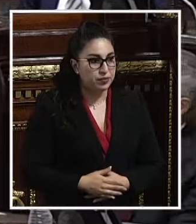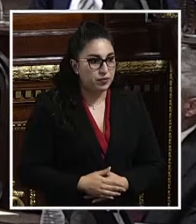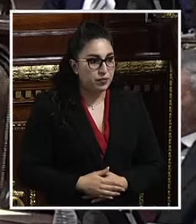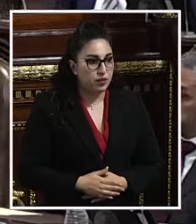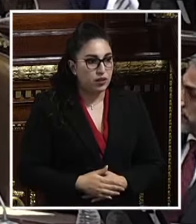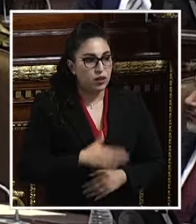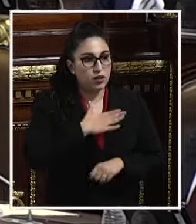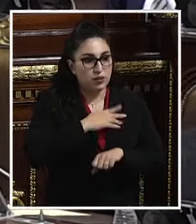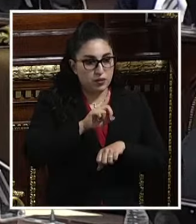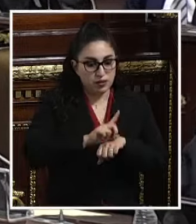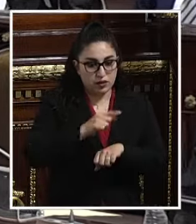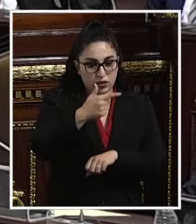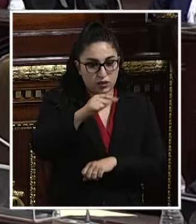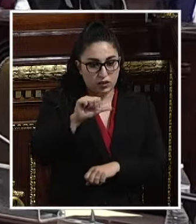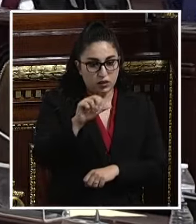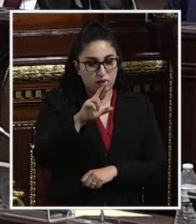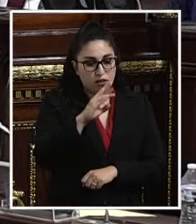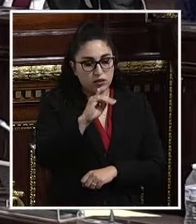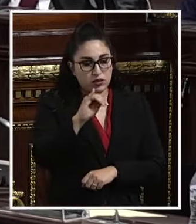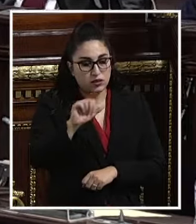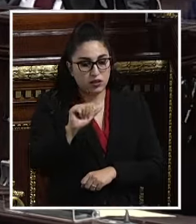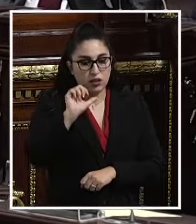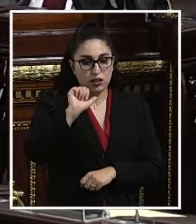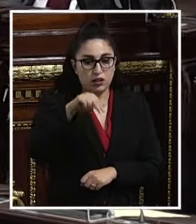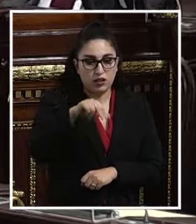Buen día, García Ana Luisa, presente.